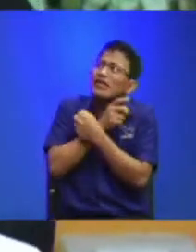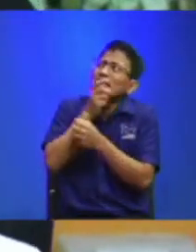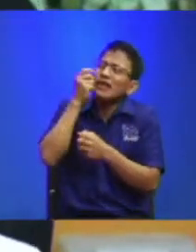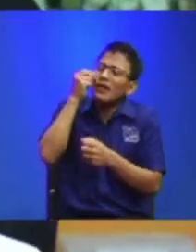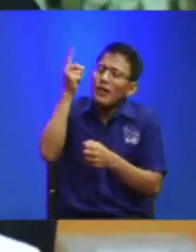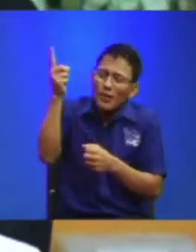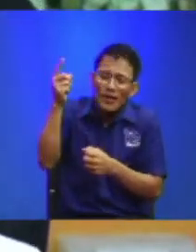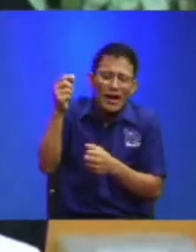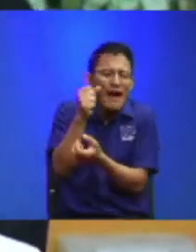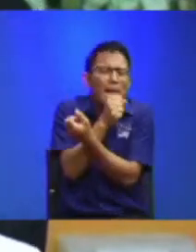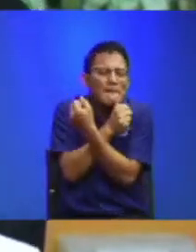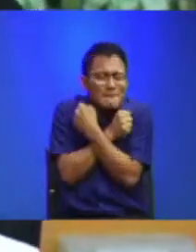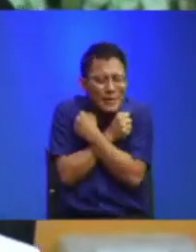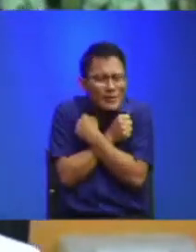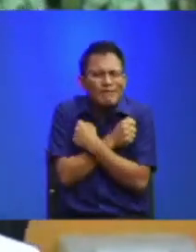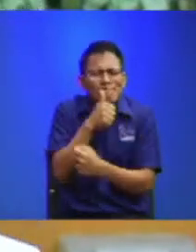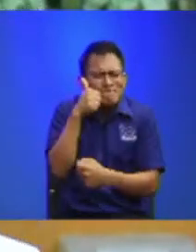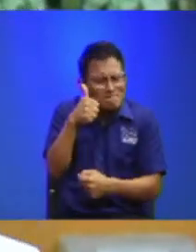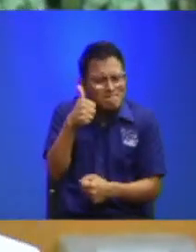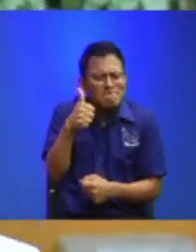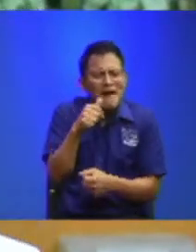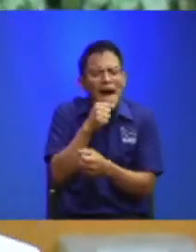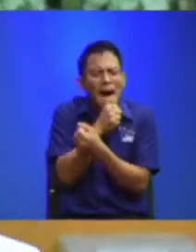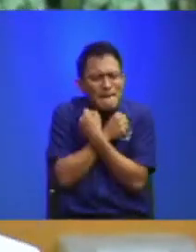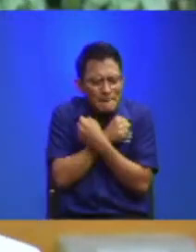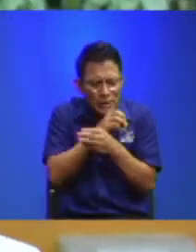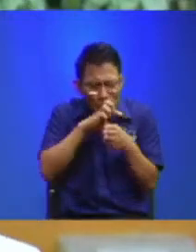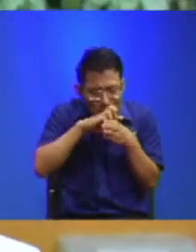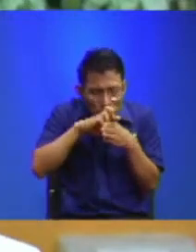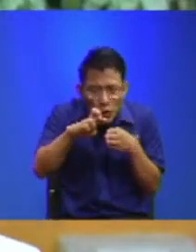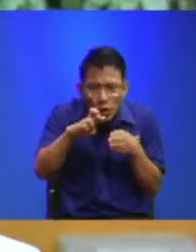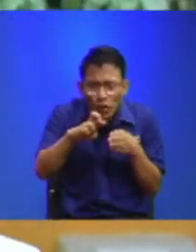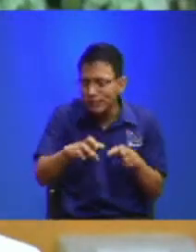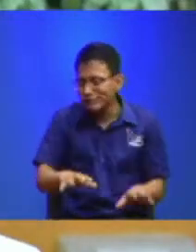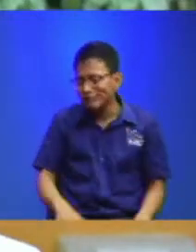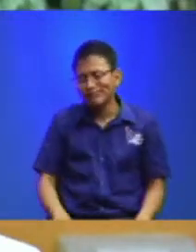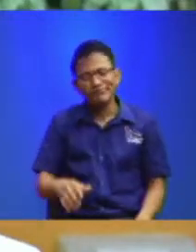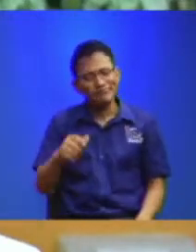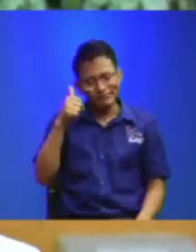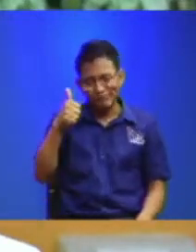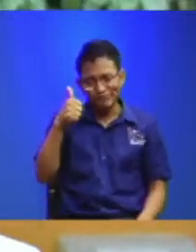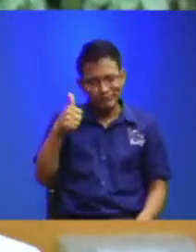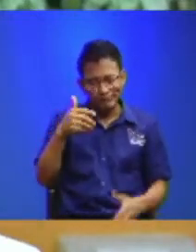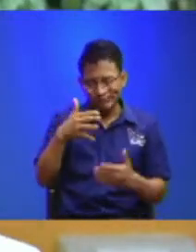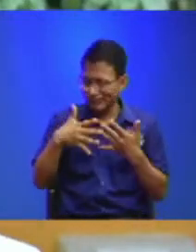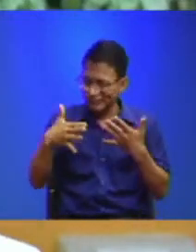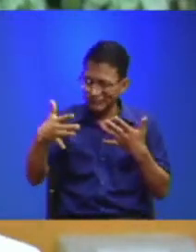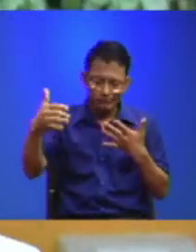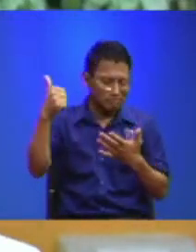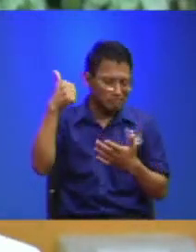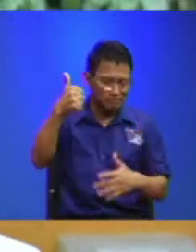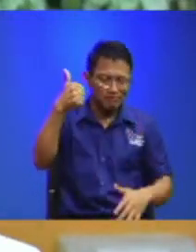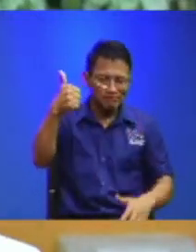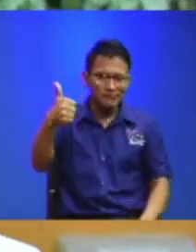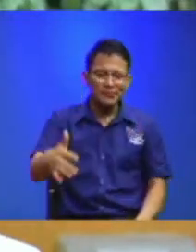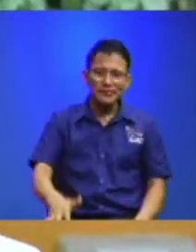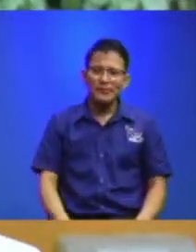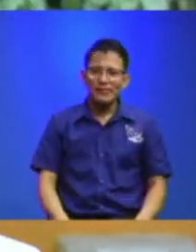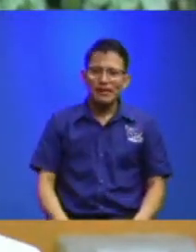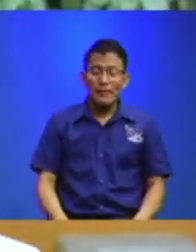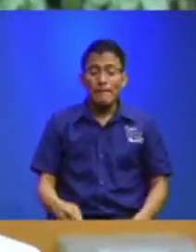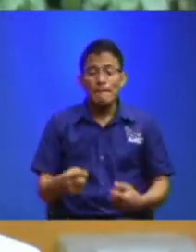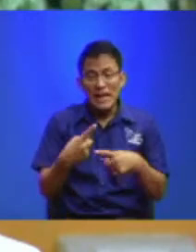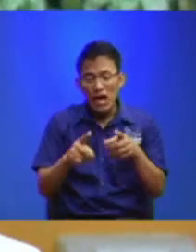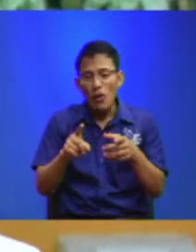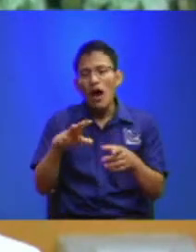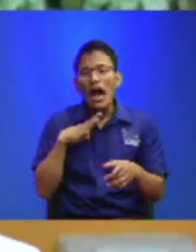va a ir bien. Pero entonces hay matrimonios por conveniencia que son piedra de tropiezo. Le